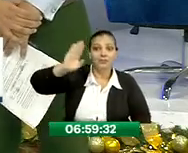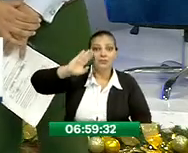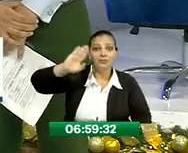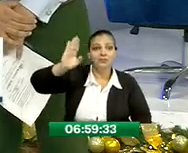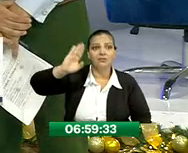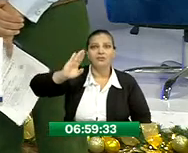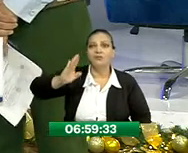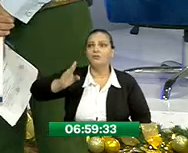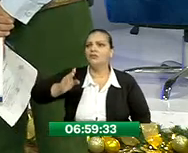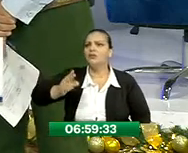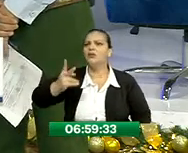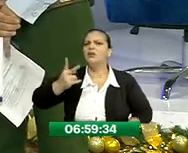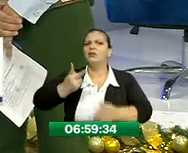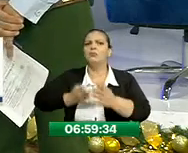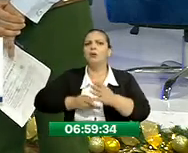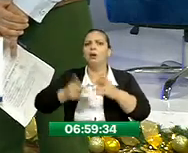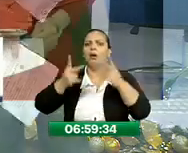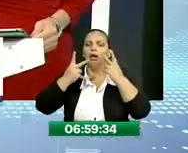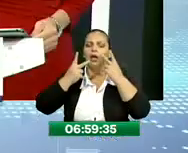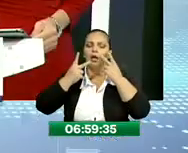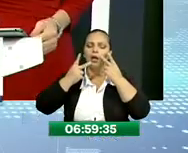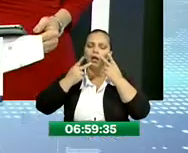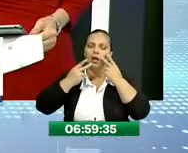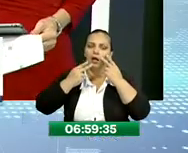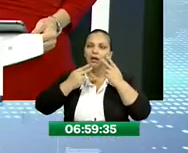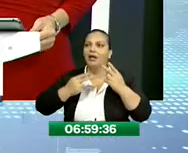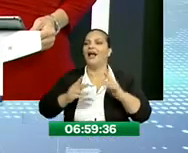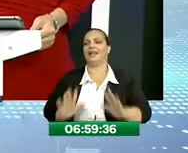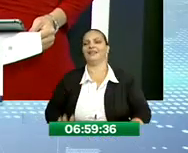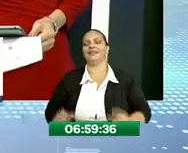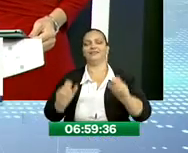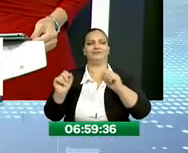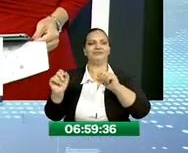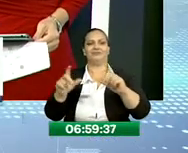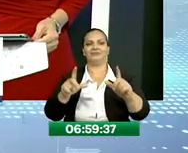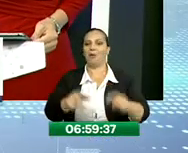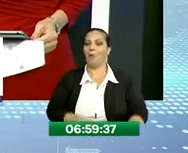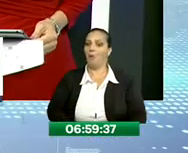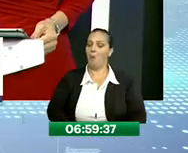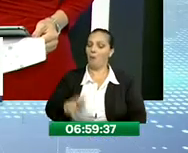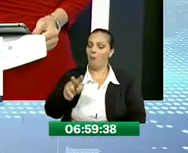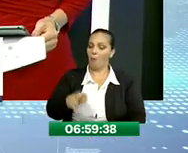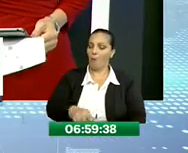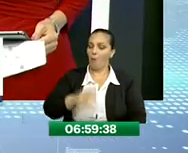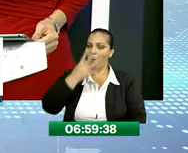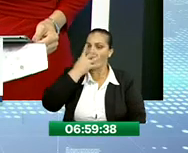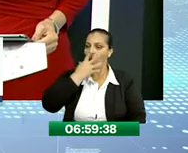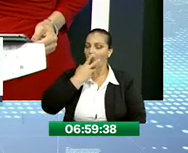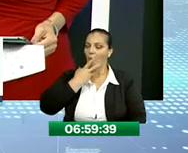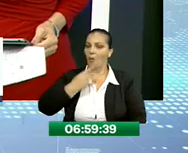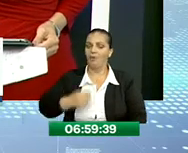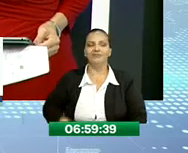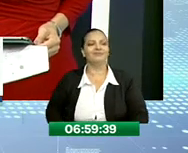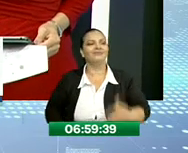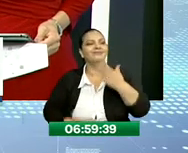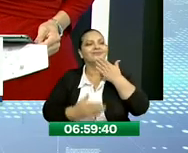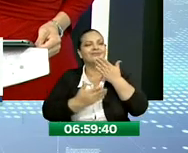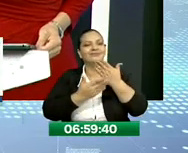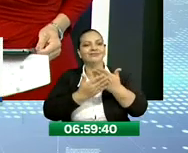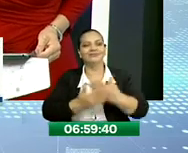¡Licenciado! No me digas que se durmió este... A ver, ahí está, licenciado. ¡Hola! ¡Qué guapa! Gracias, son muy